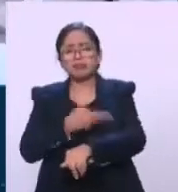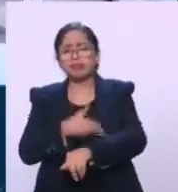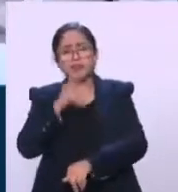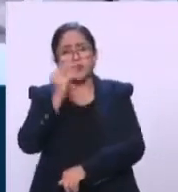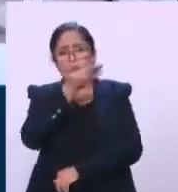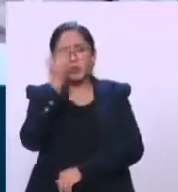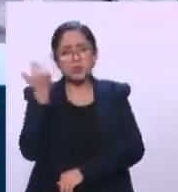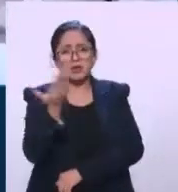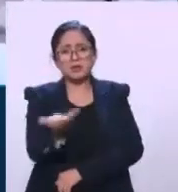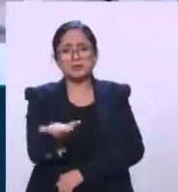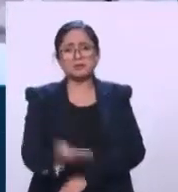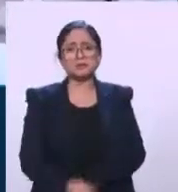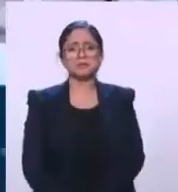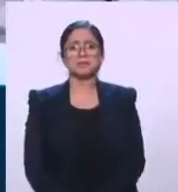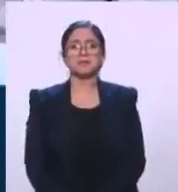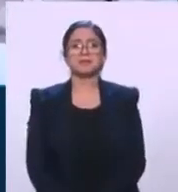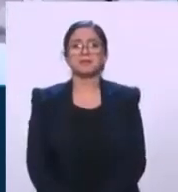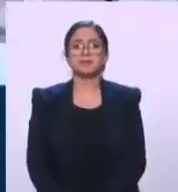Alberto.